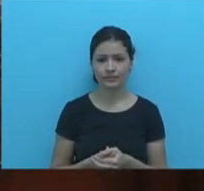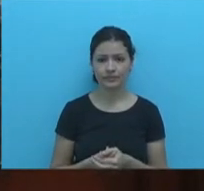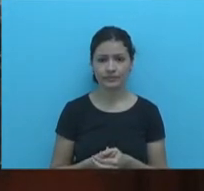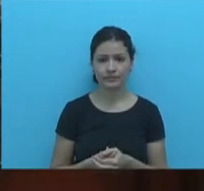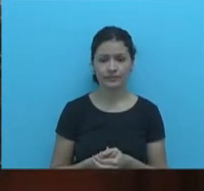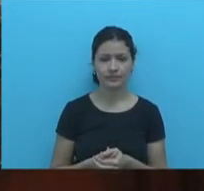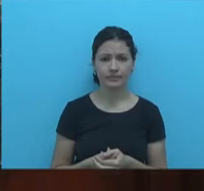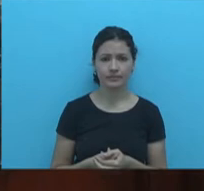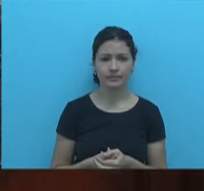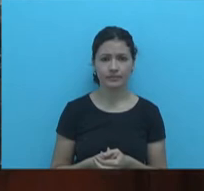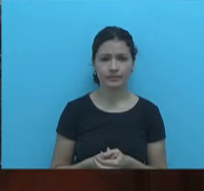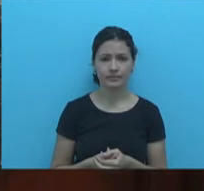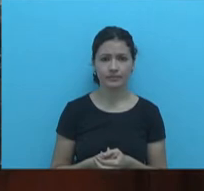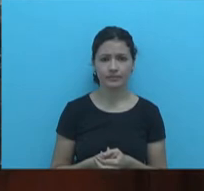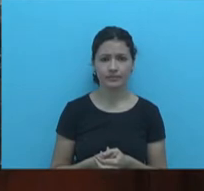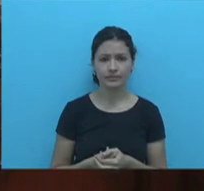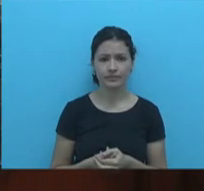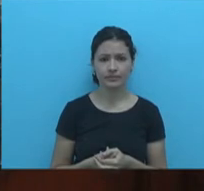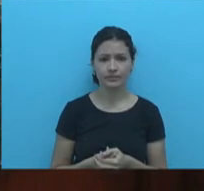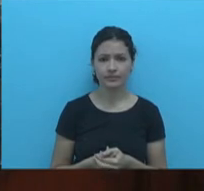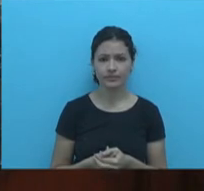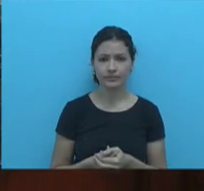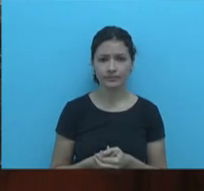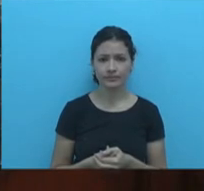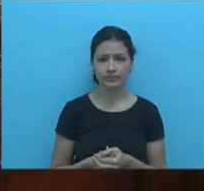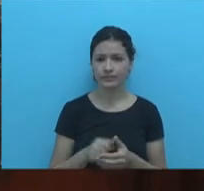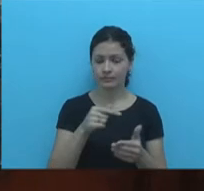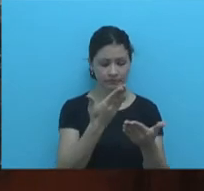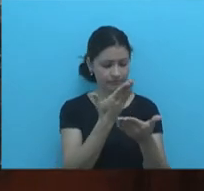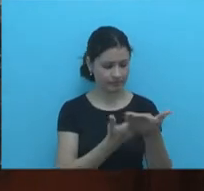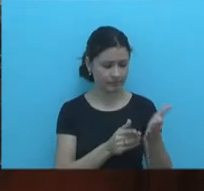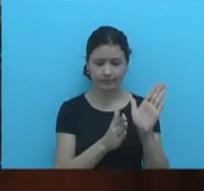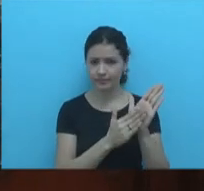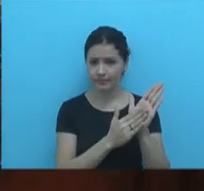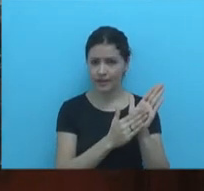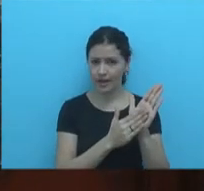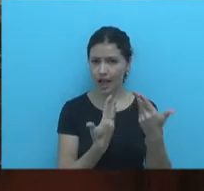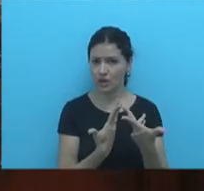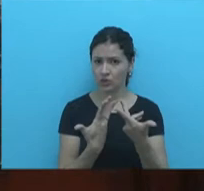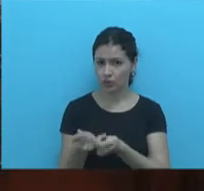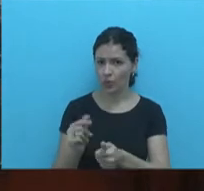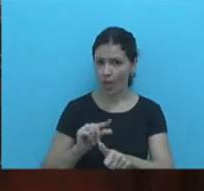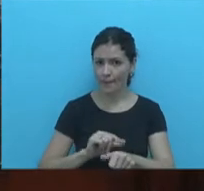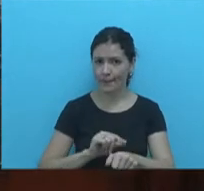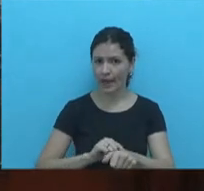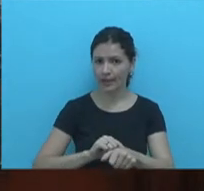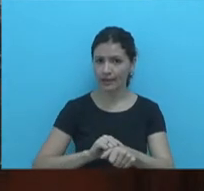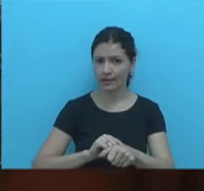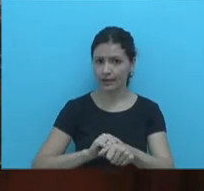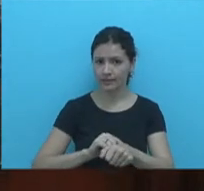porque lo que acá habla es que tendrán un apoyo